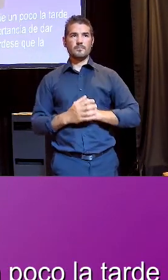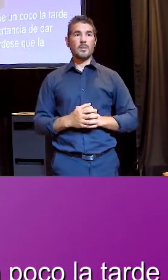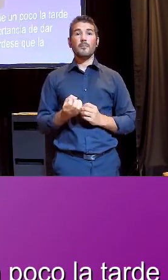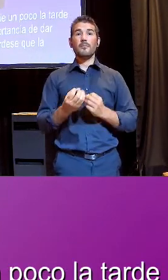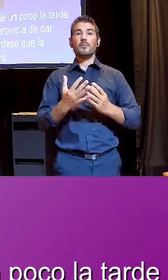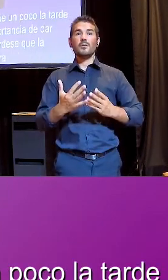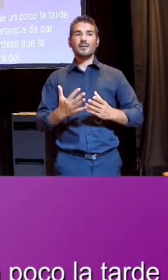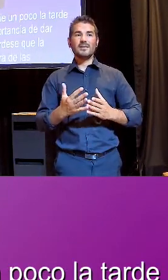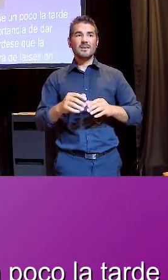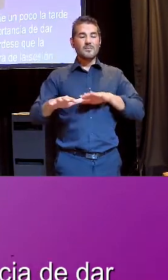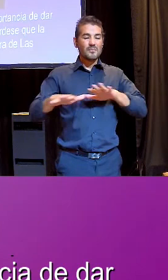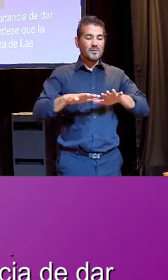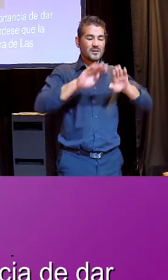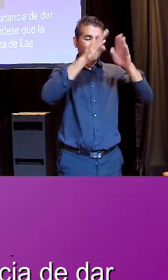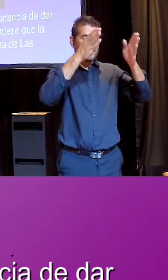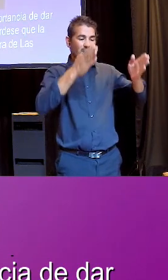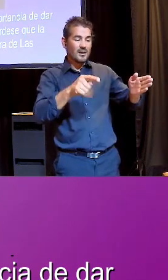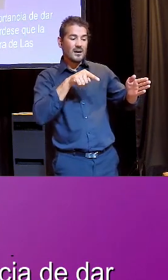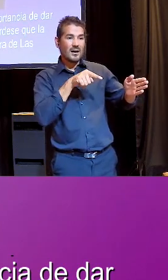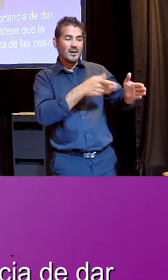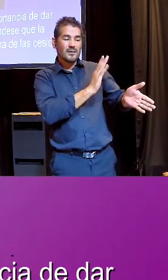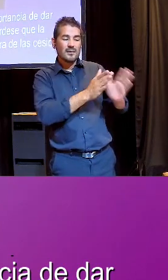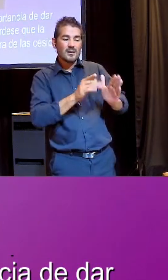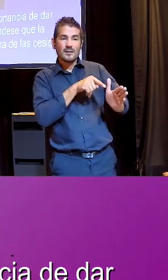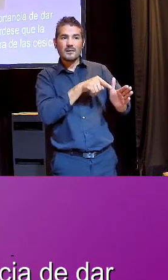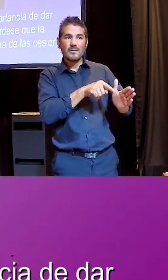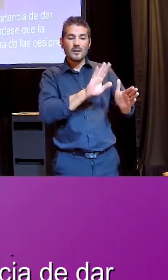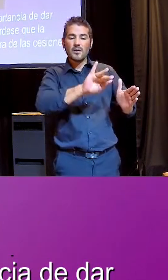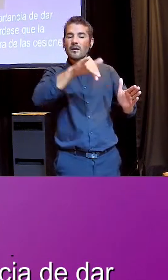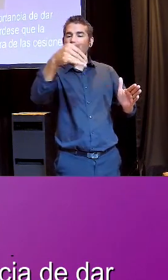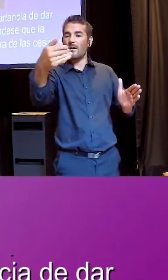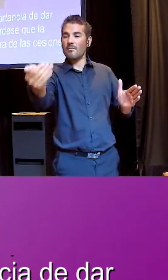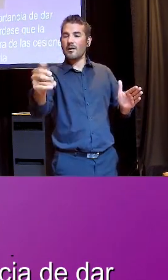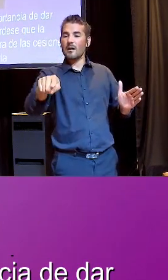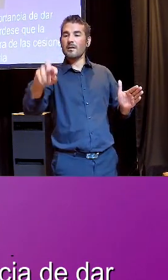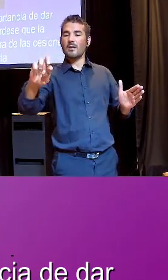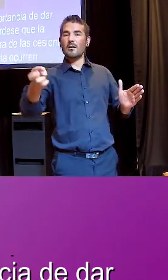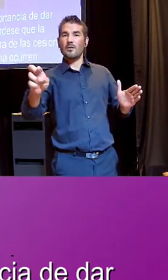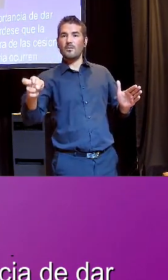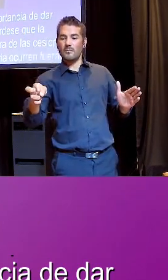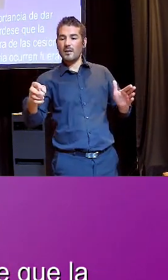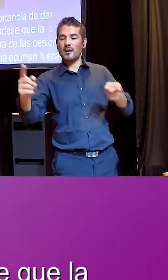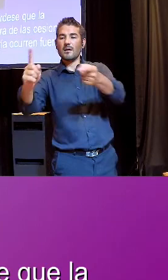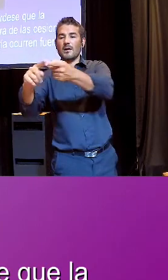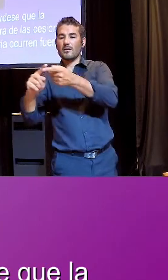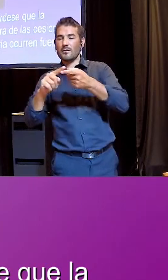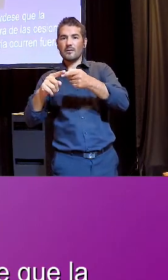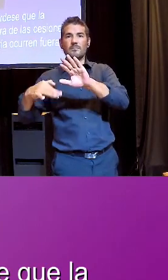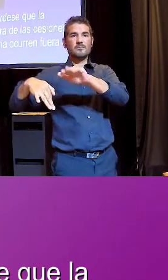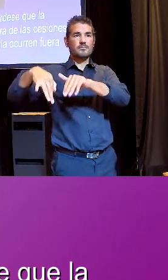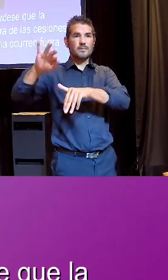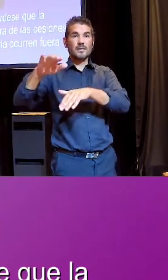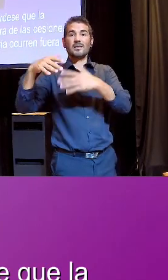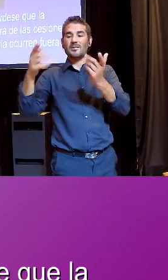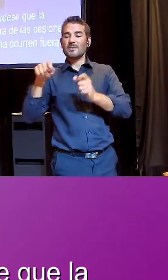fuera de las sesiones. ¿Sí? Las que ocurren en las sesiones son muy importantes, pero la mayoría ocurren fuera de las sesiones. ¿Sí? Y sobre esas